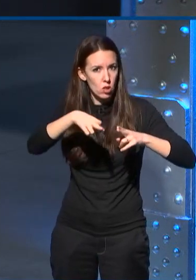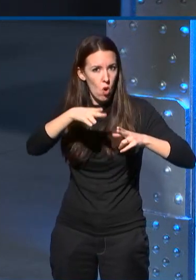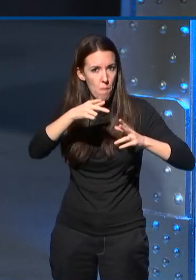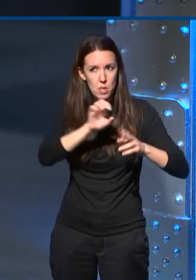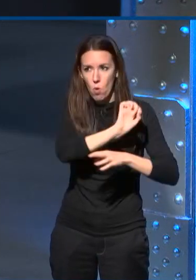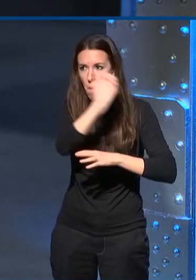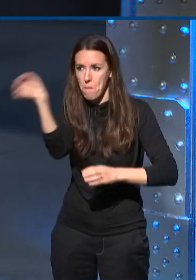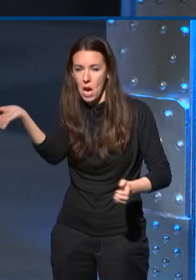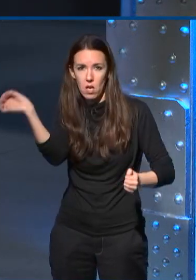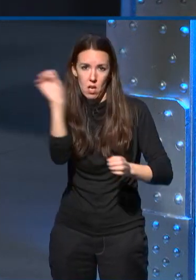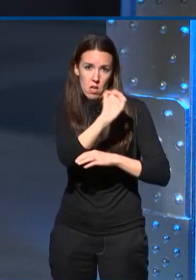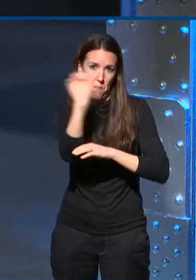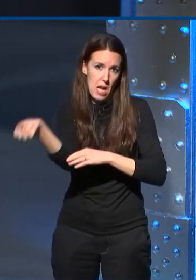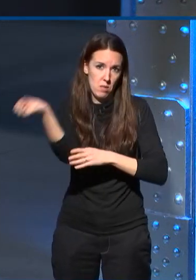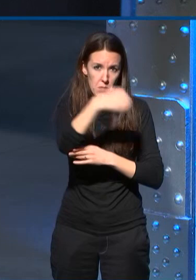otro.